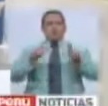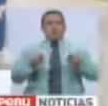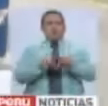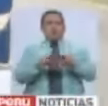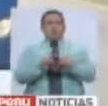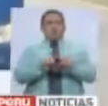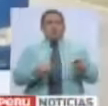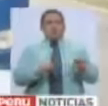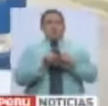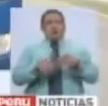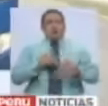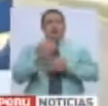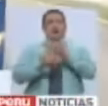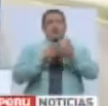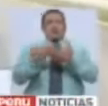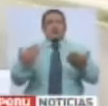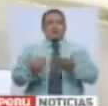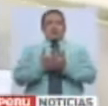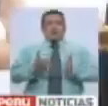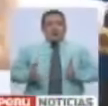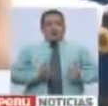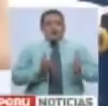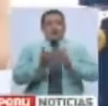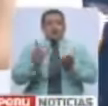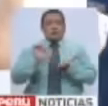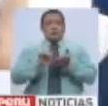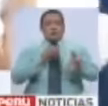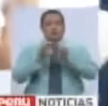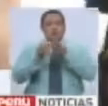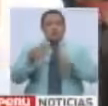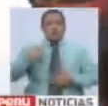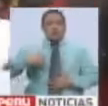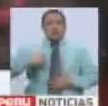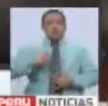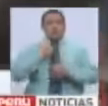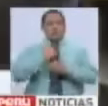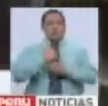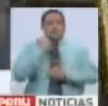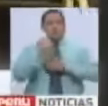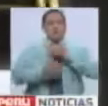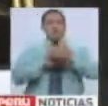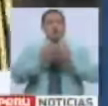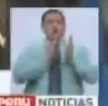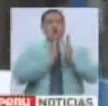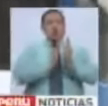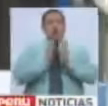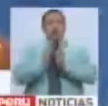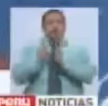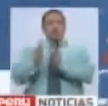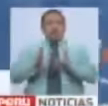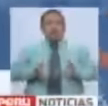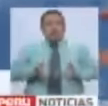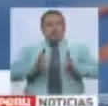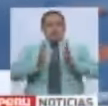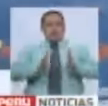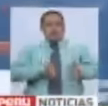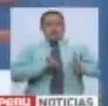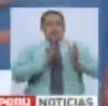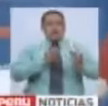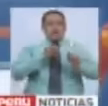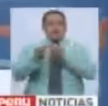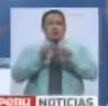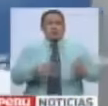En cuanto al desarrollo del sistema vial de Lima, el alcalde destacó la labor de su gestión en el reordenamiento de corredores.